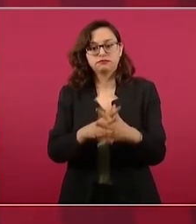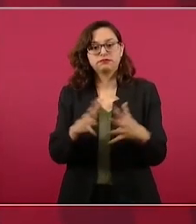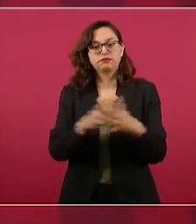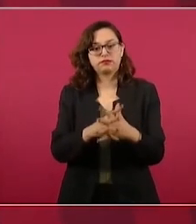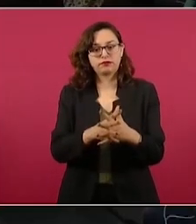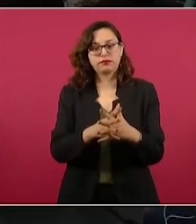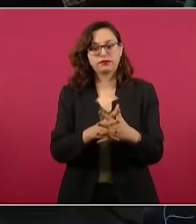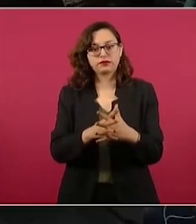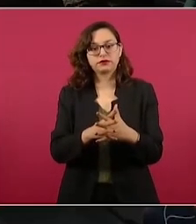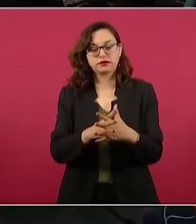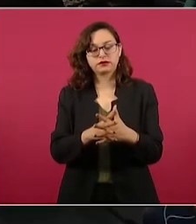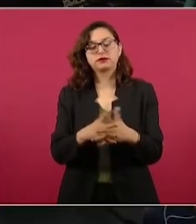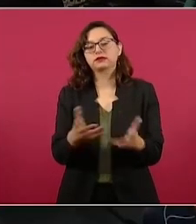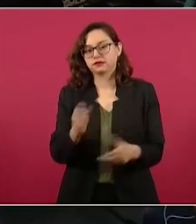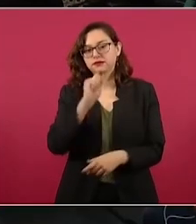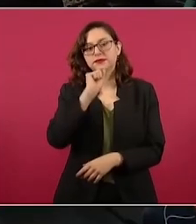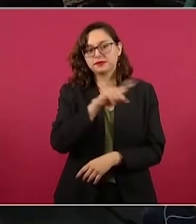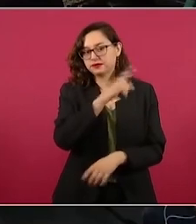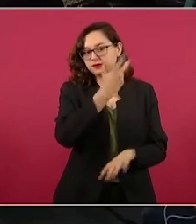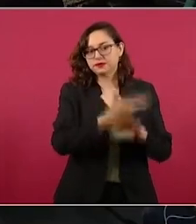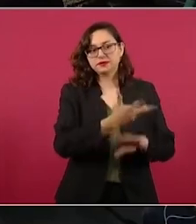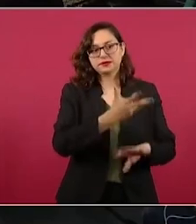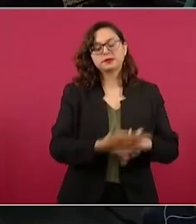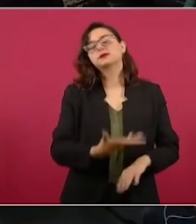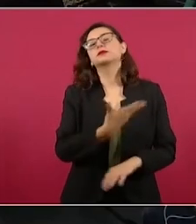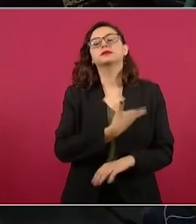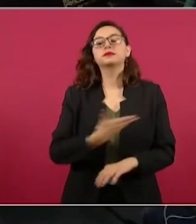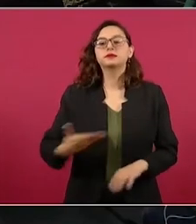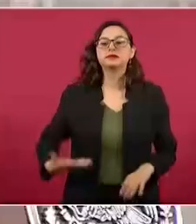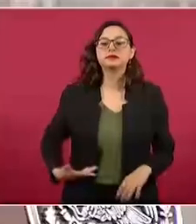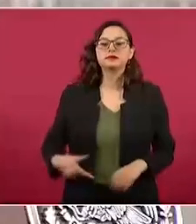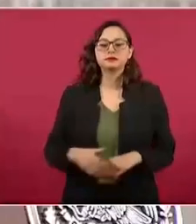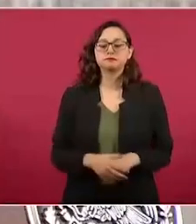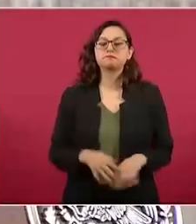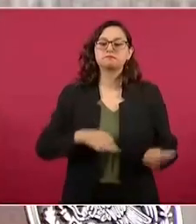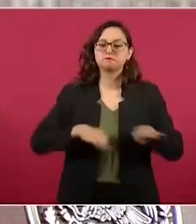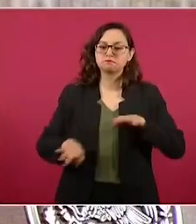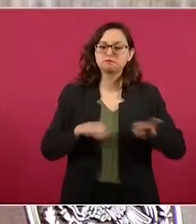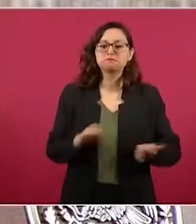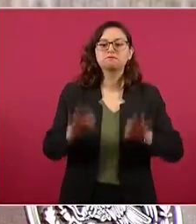Y estaba el presidente Roosevelt y se llegaron a acuerdos muy importantes.